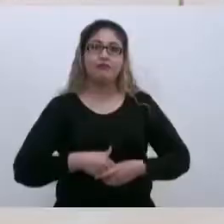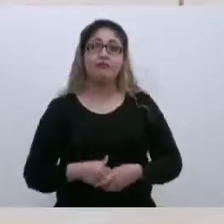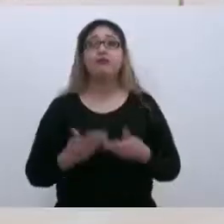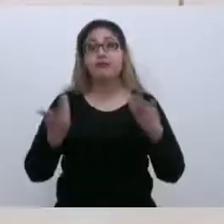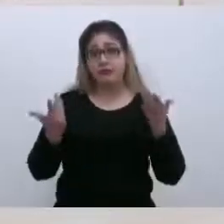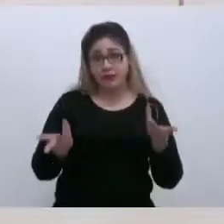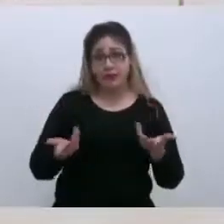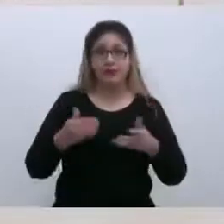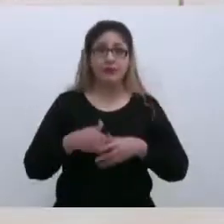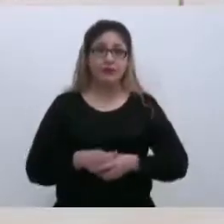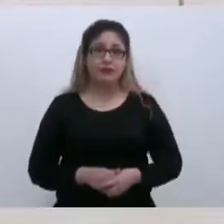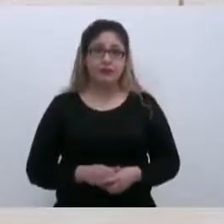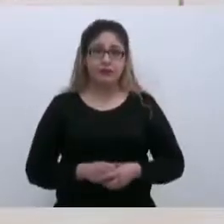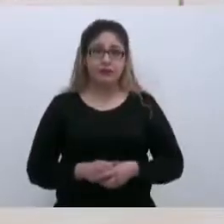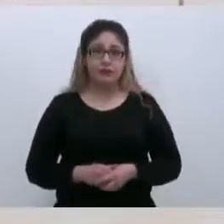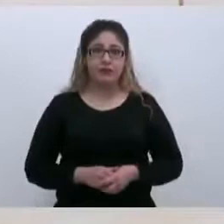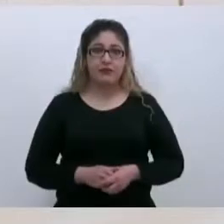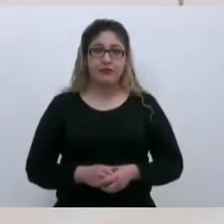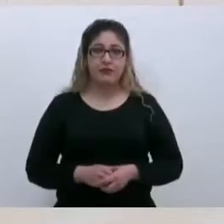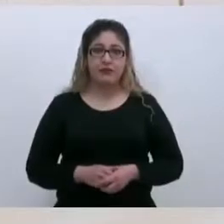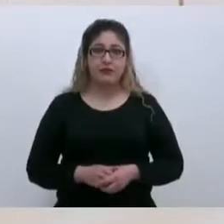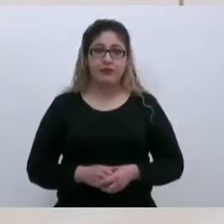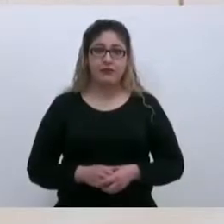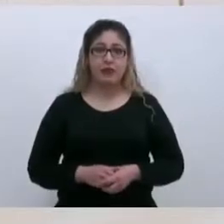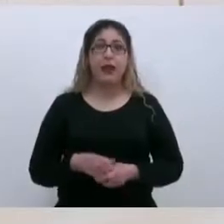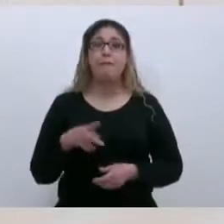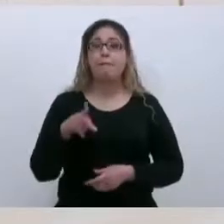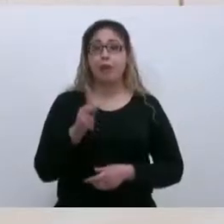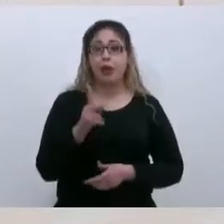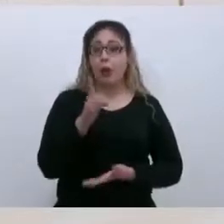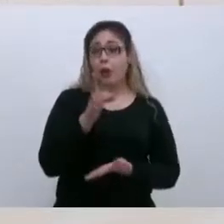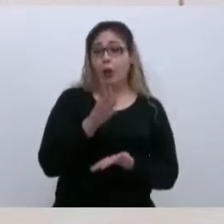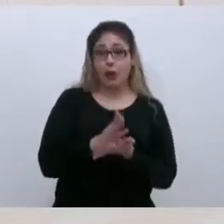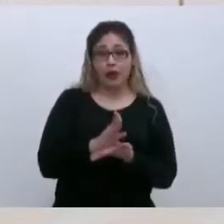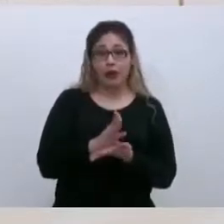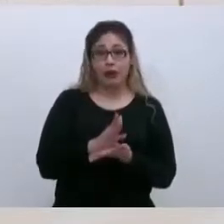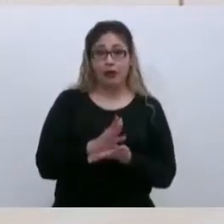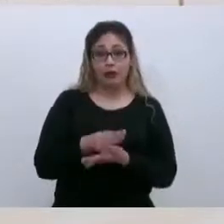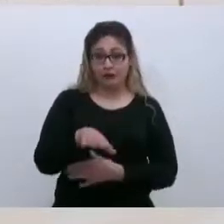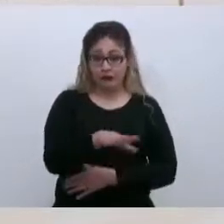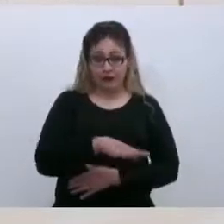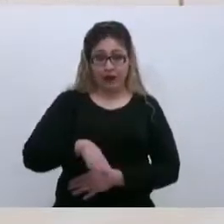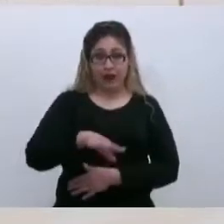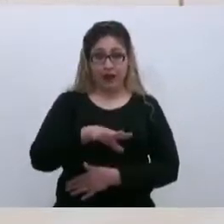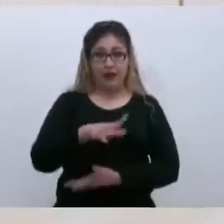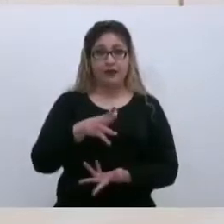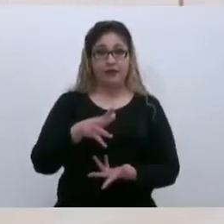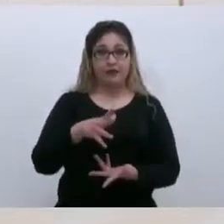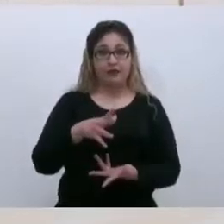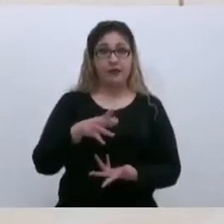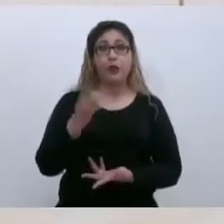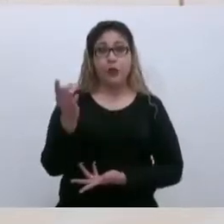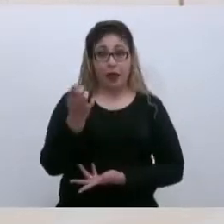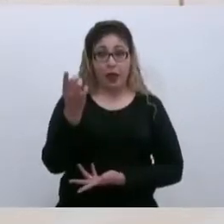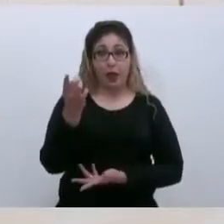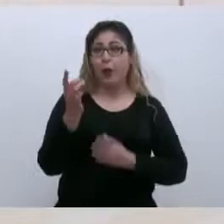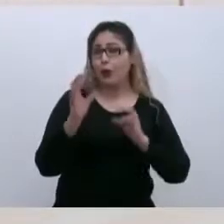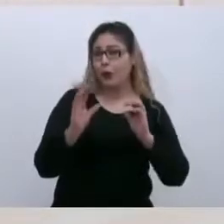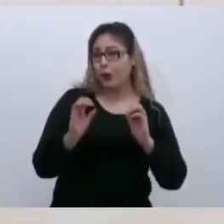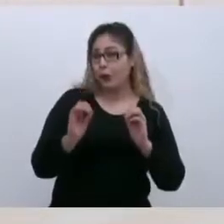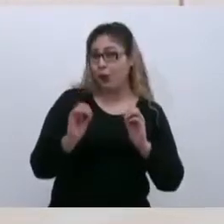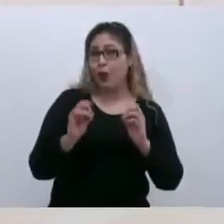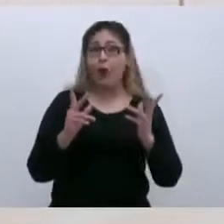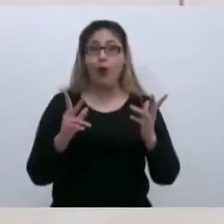haciendo en coordinación con el gobierno del estado y en beneficio de la población de Gómez